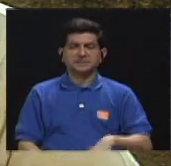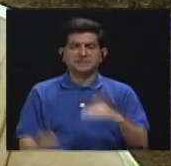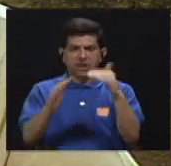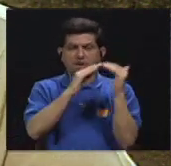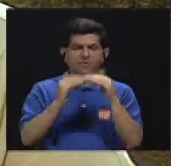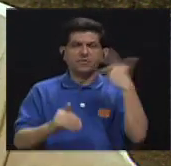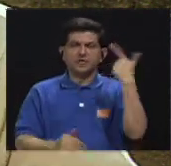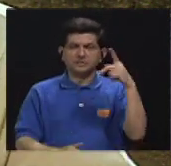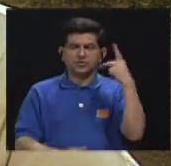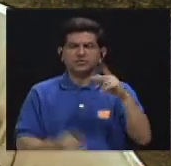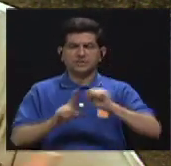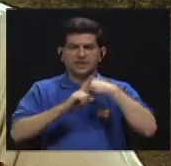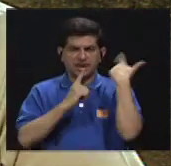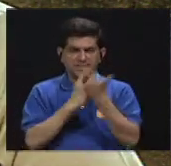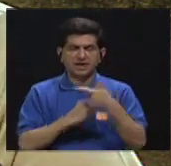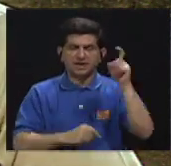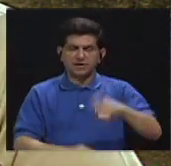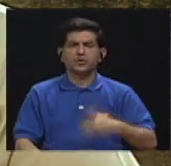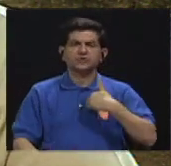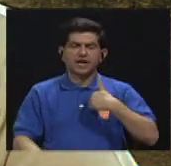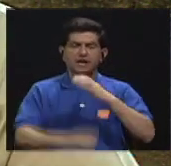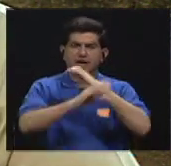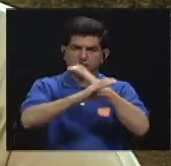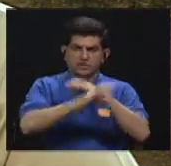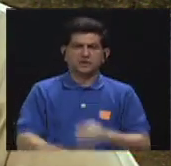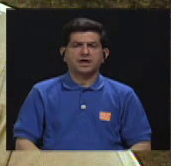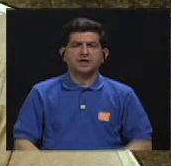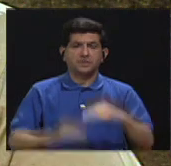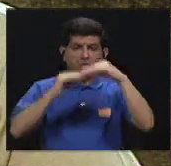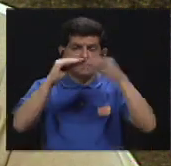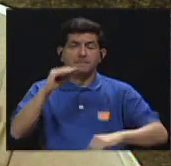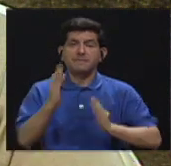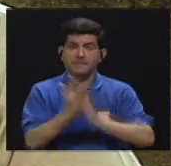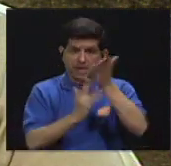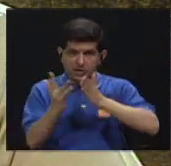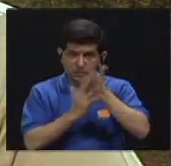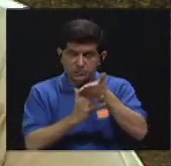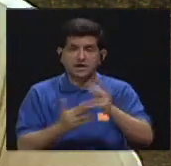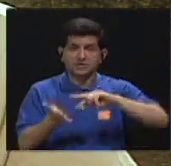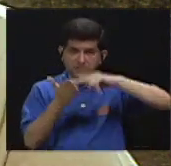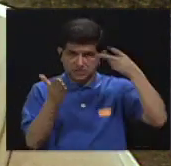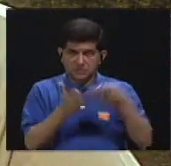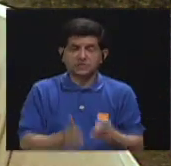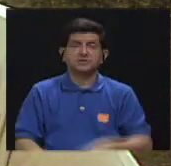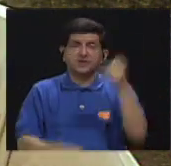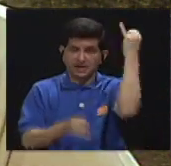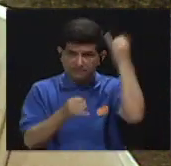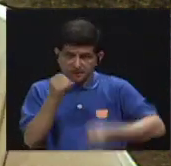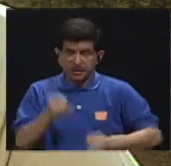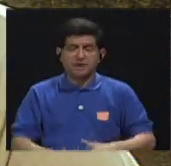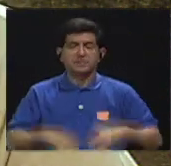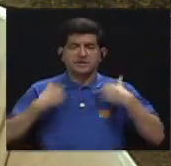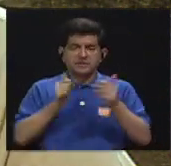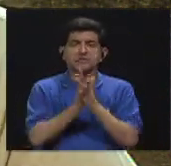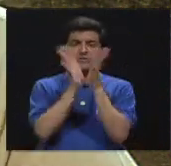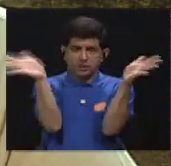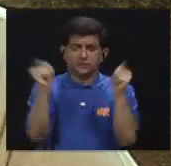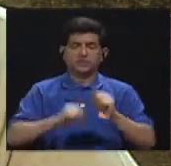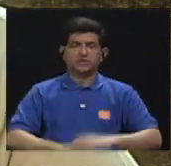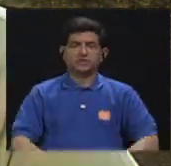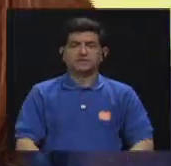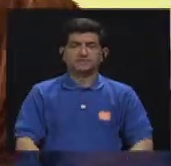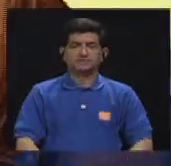alto riesgo social, que son las que deberíamos tener mejor cuidadas, que son las que tienen menos acceso a lo que es realmente al final de cuentas la salud pública, por así